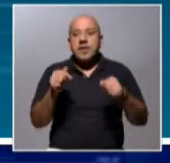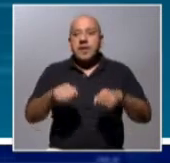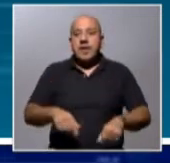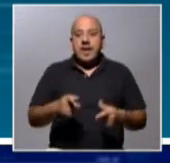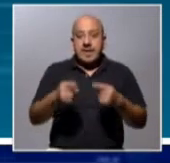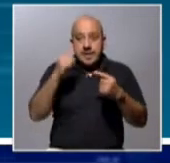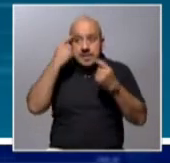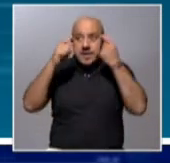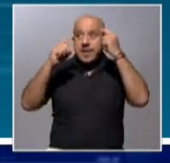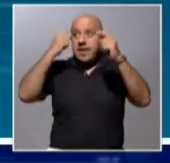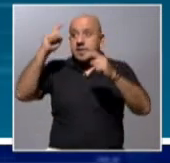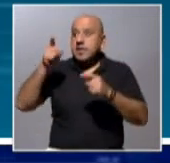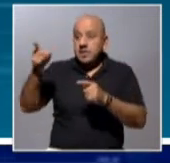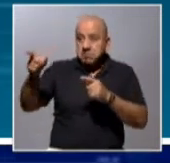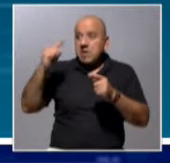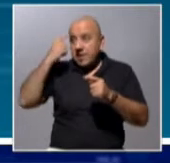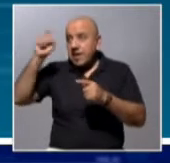estas iniciativas